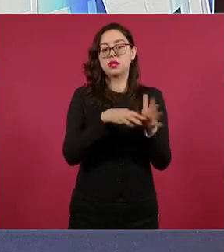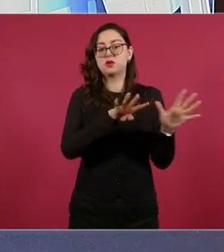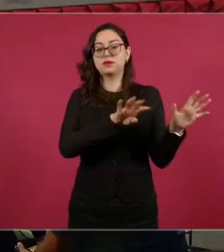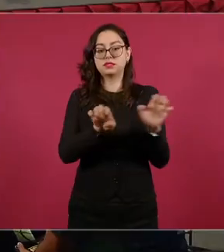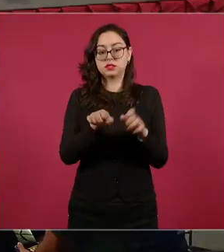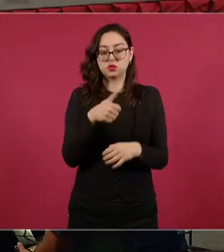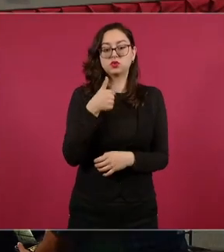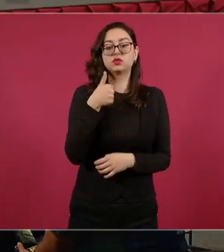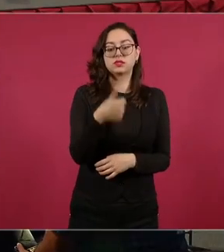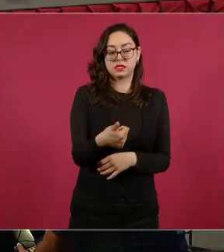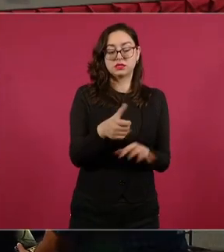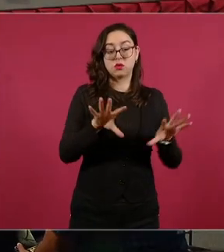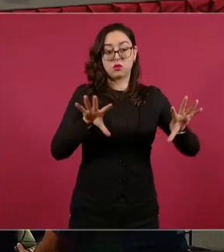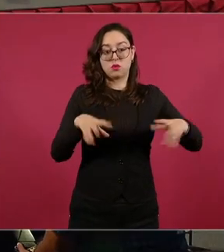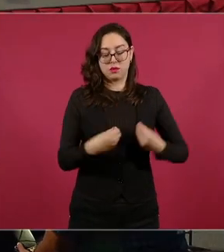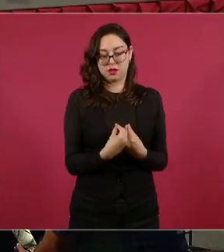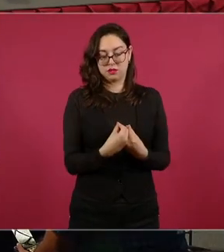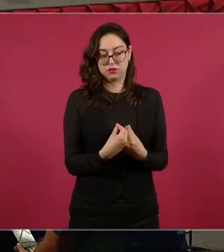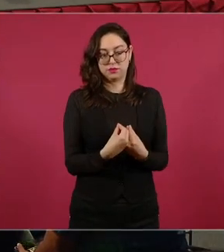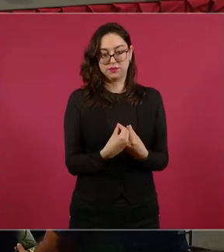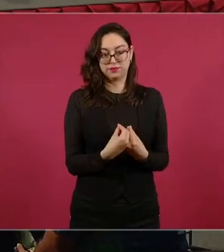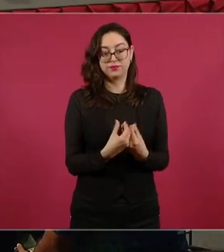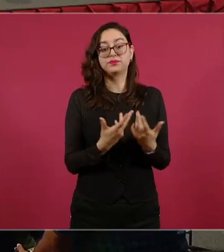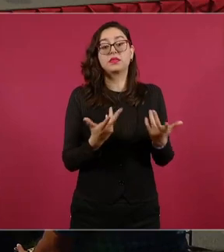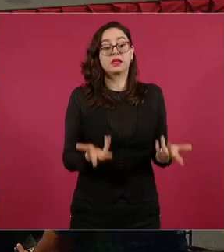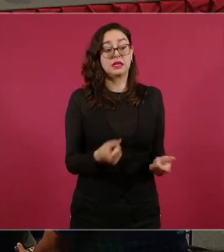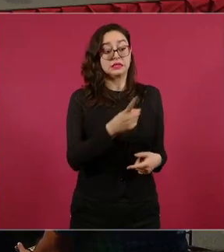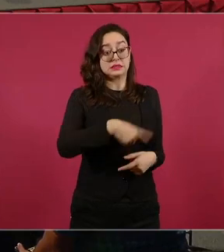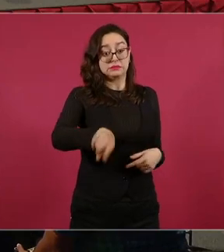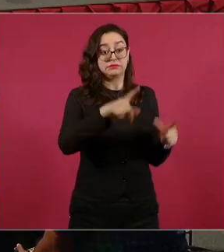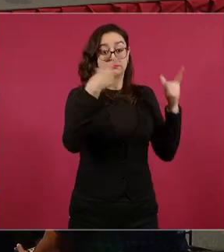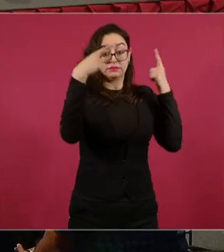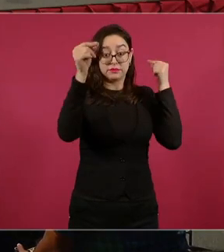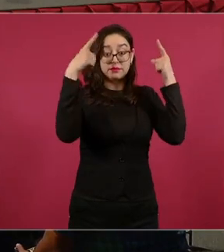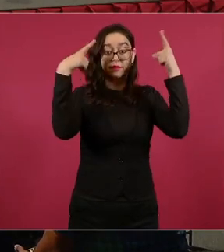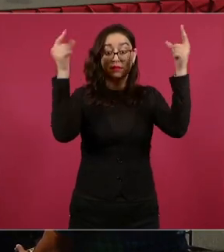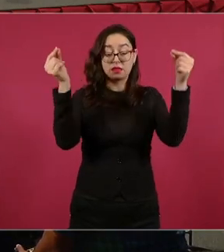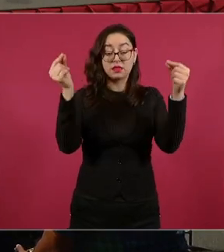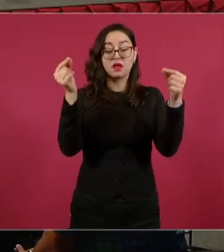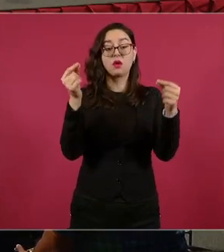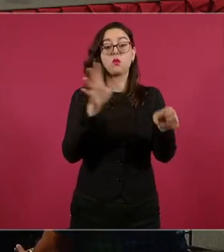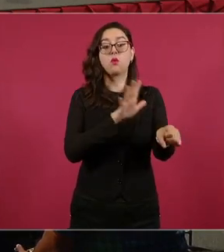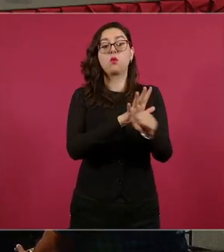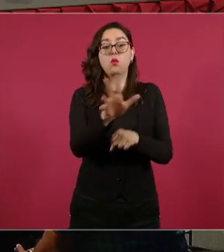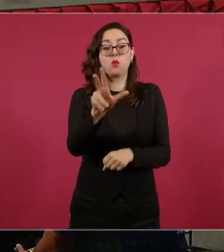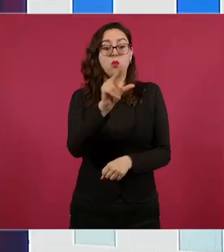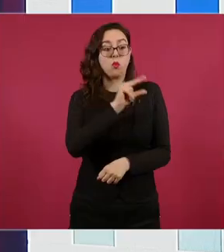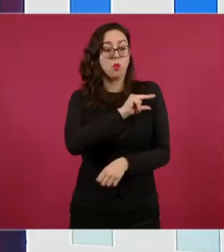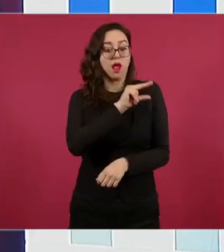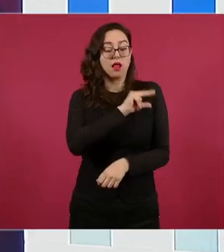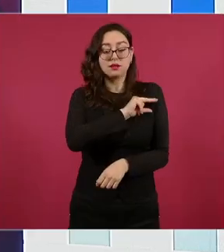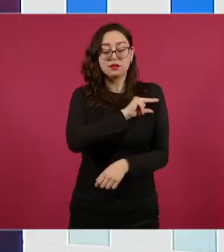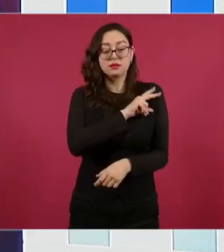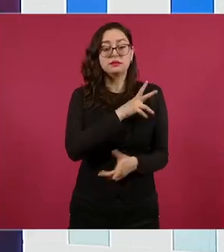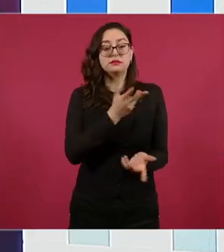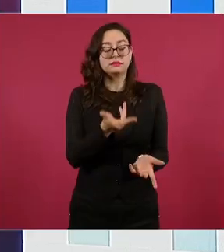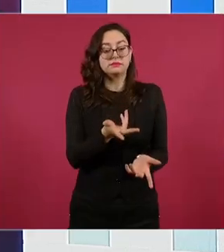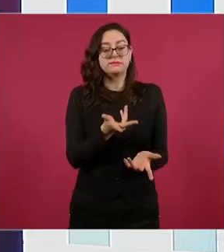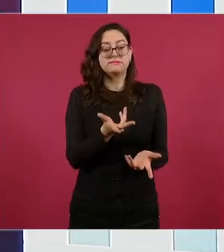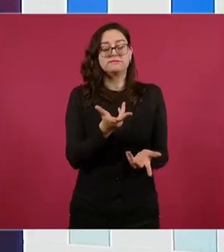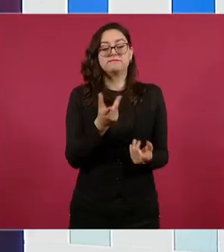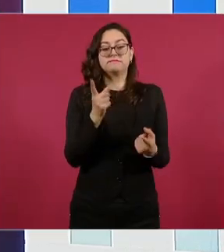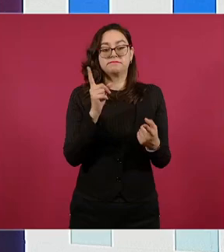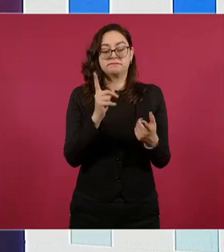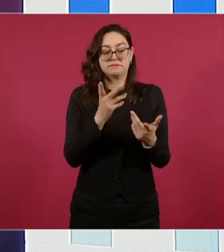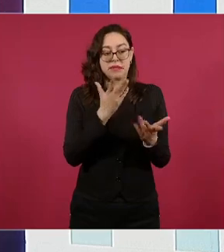Pero además, algo muy importante, los egresos fueron de las especialidades que necesita el sector público, es decir,